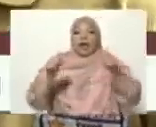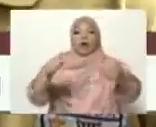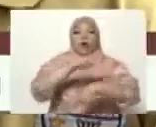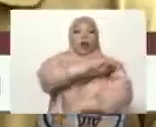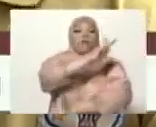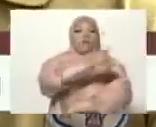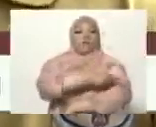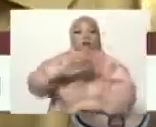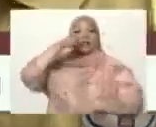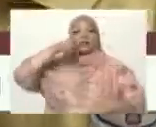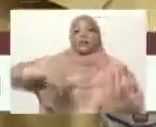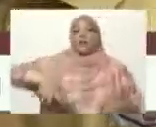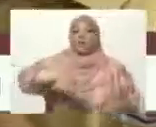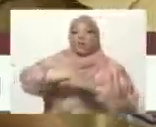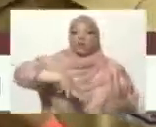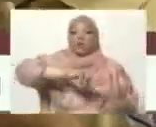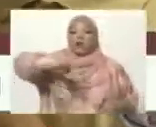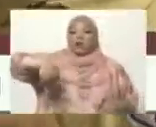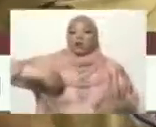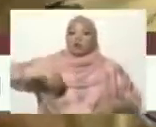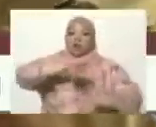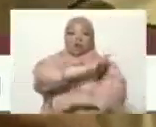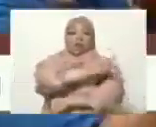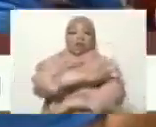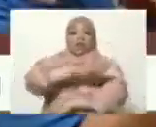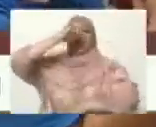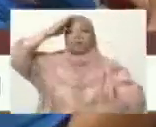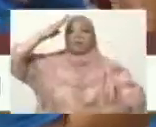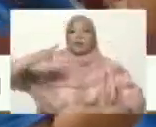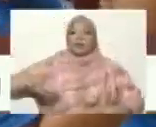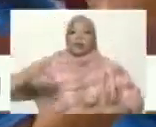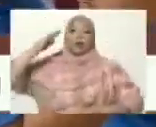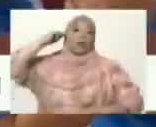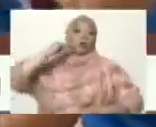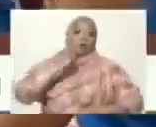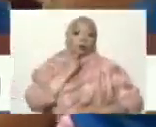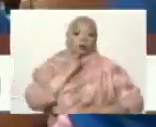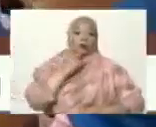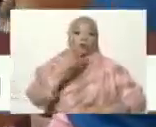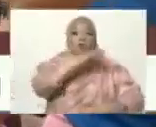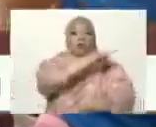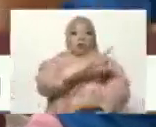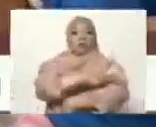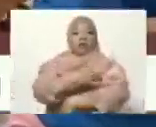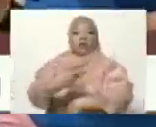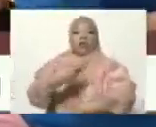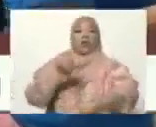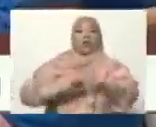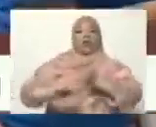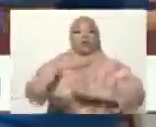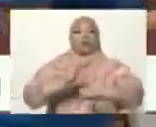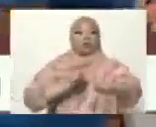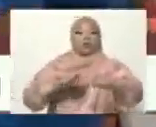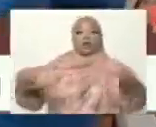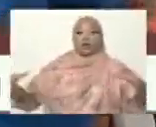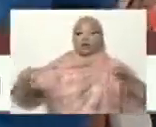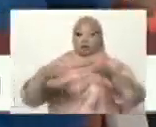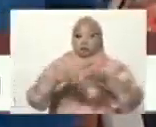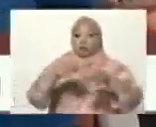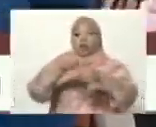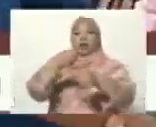pueblo, con la fuerza de nuestra Fuerza Armada Nacional Bolivariana, del Poder Popular Organizado, de la